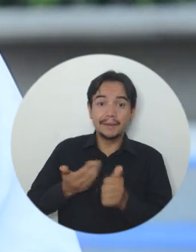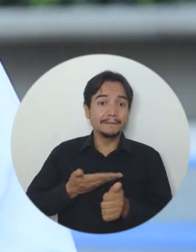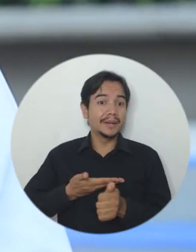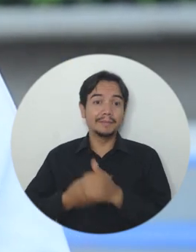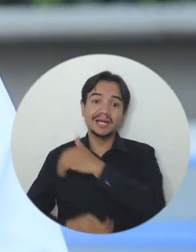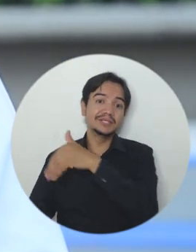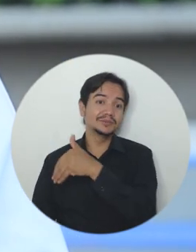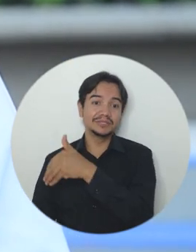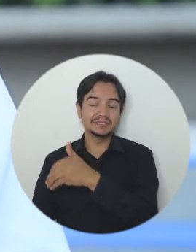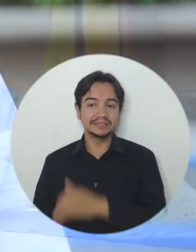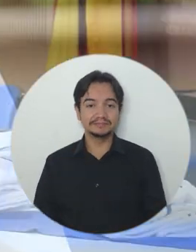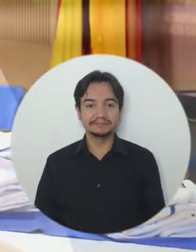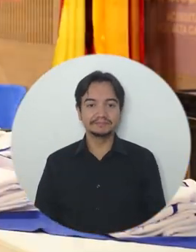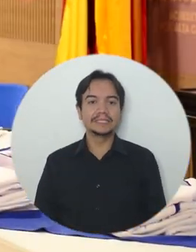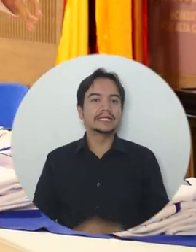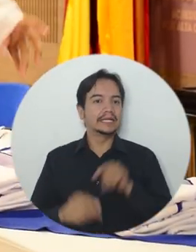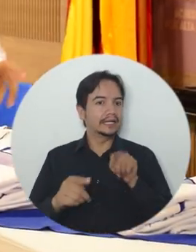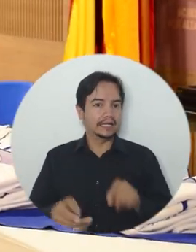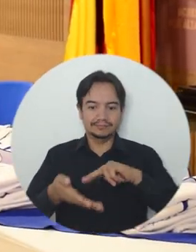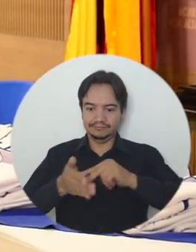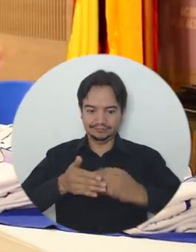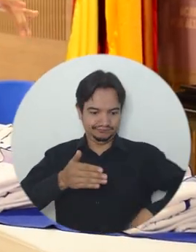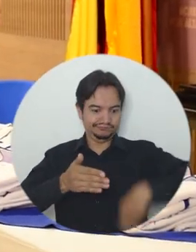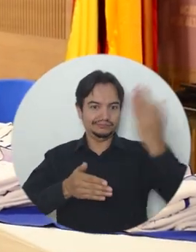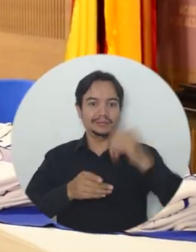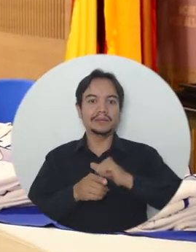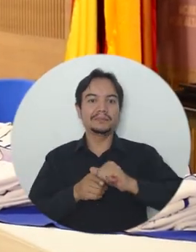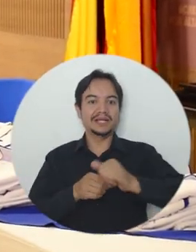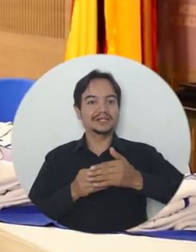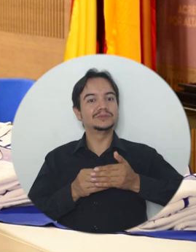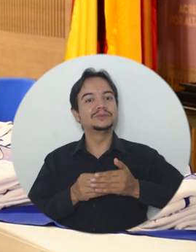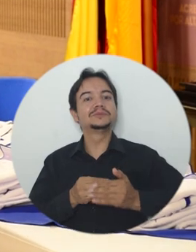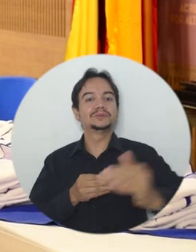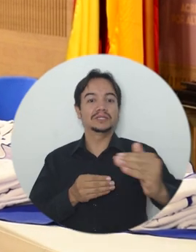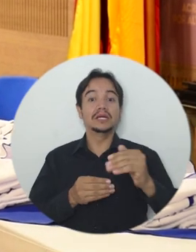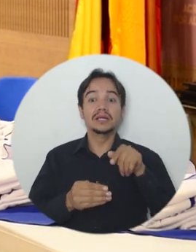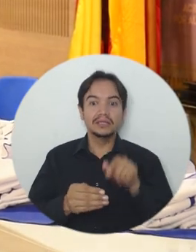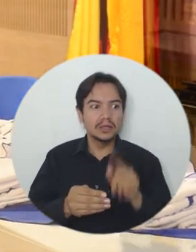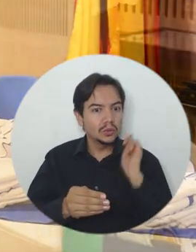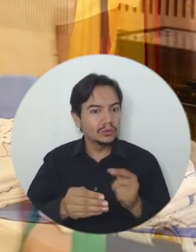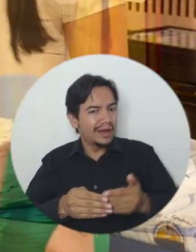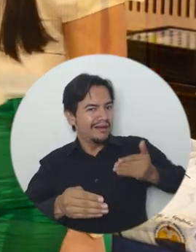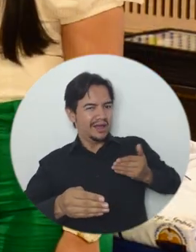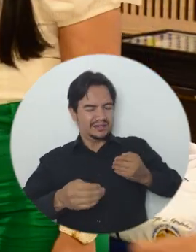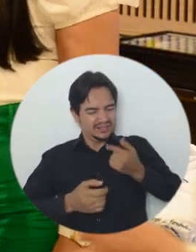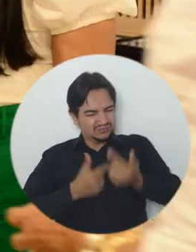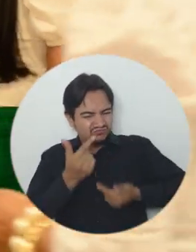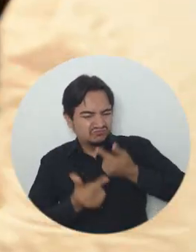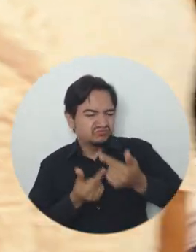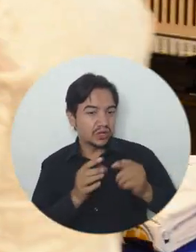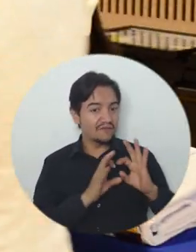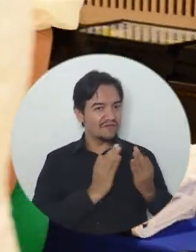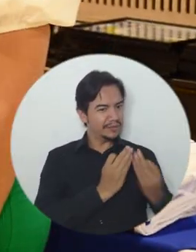quien quería que me acompañara en este momento este suceso marca el inicio de su etapa de prácticas profesionales y es la respuesta al